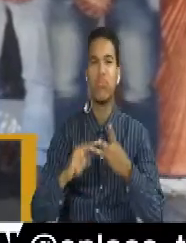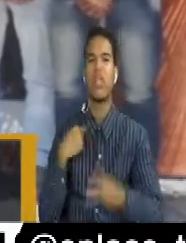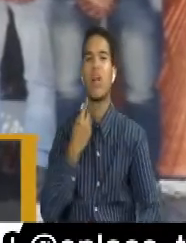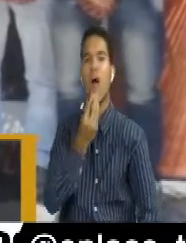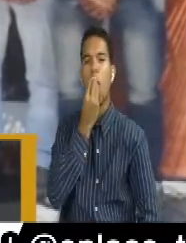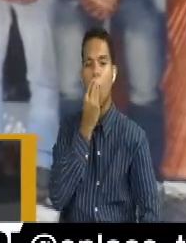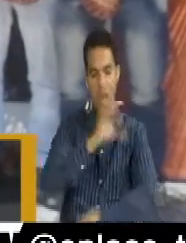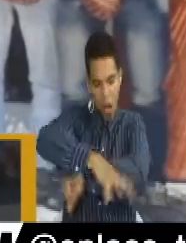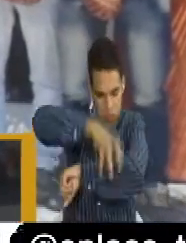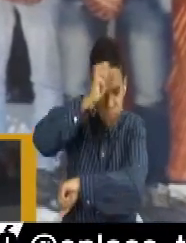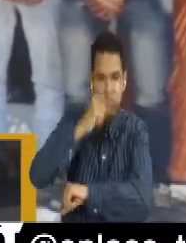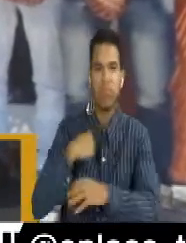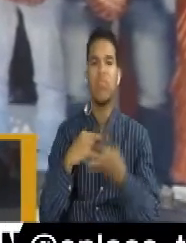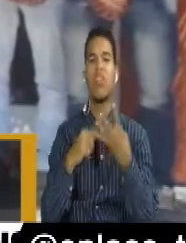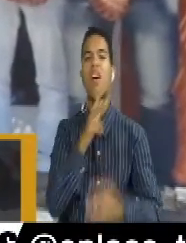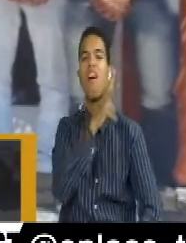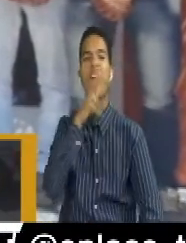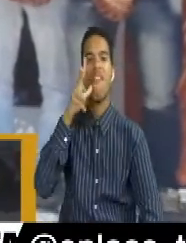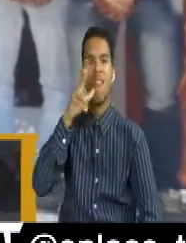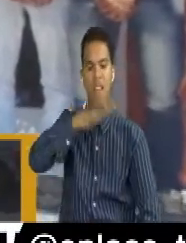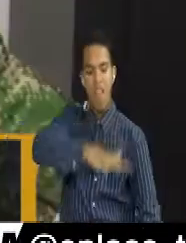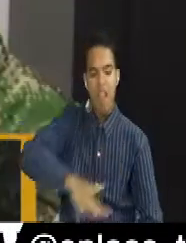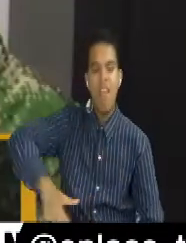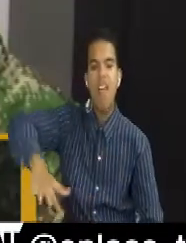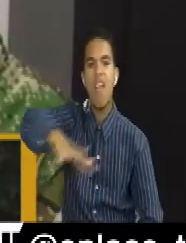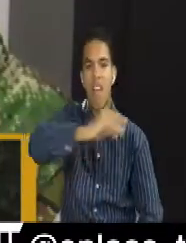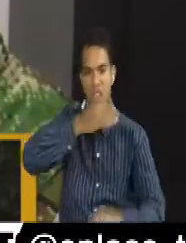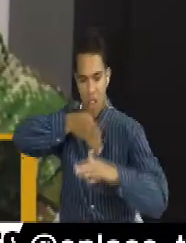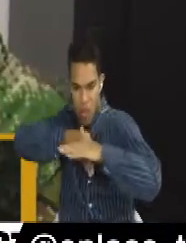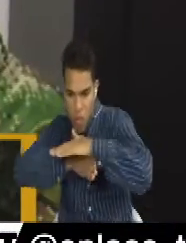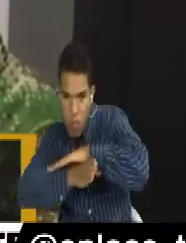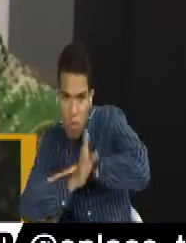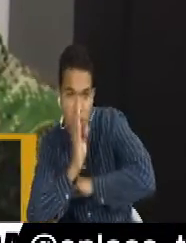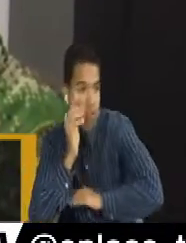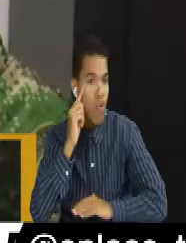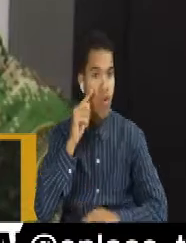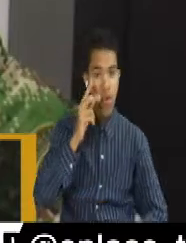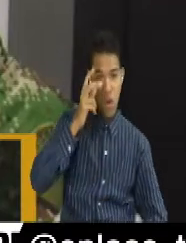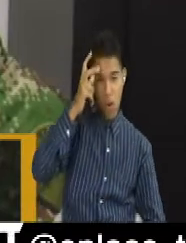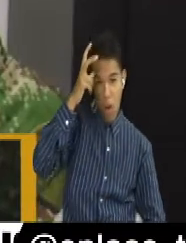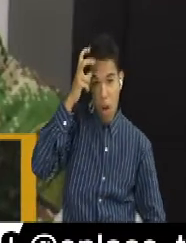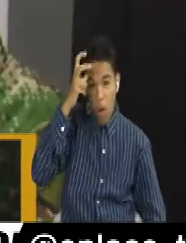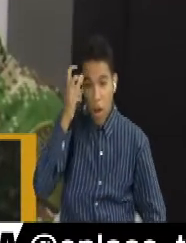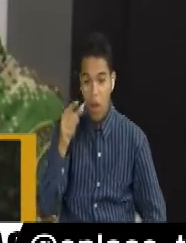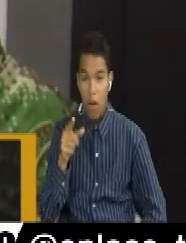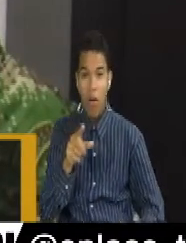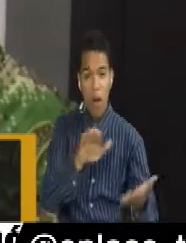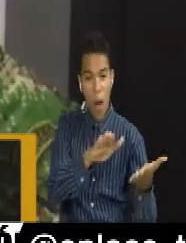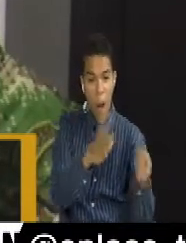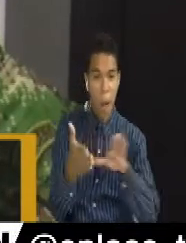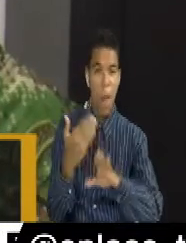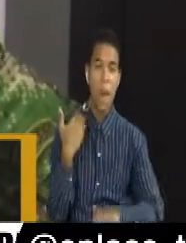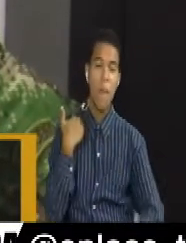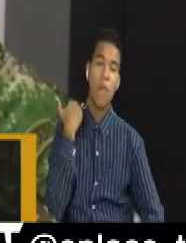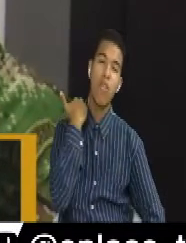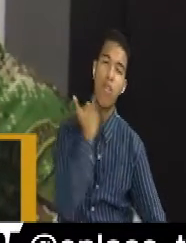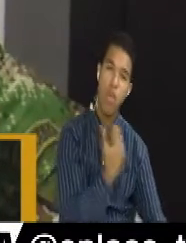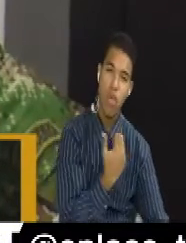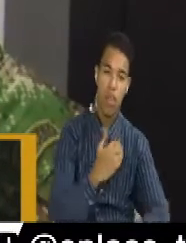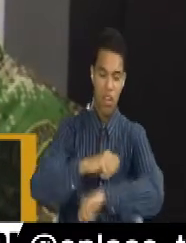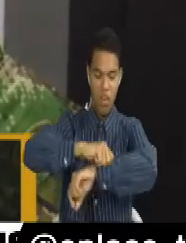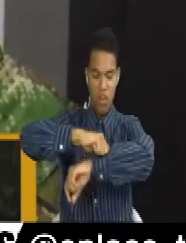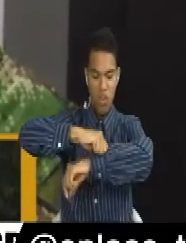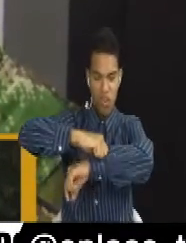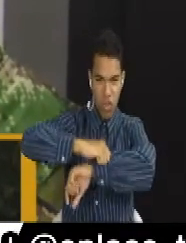sector donde se han encontrado mucho ganado muerto, donde dejan la cabeza, el cuero, parte de